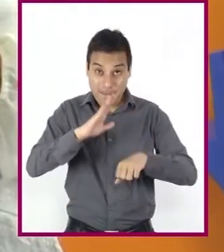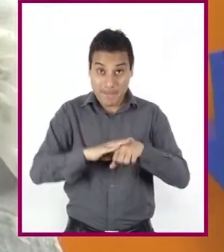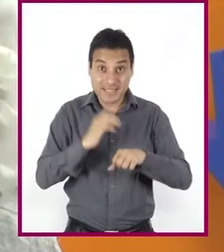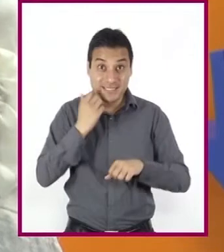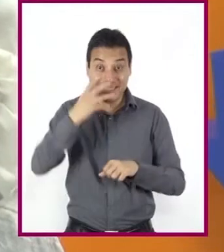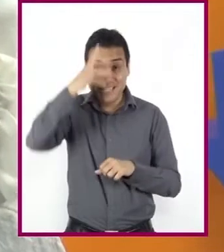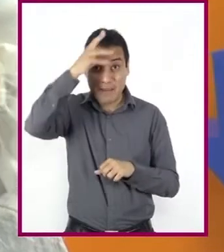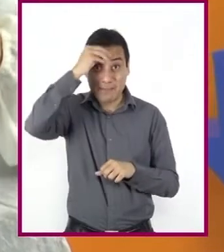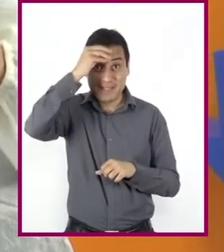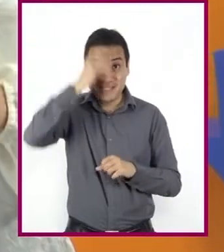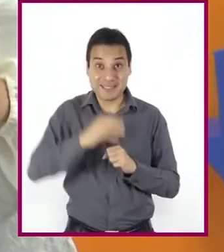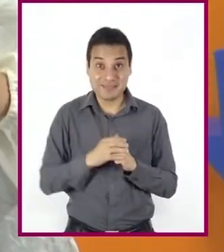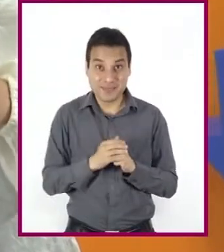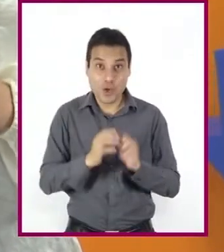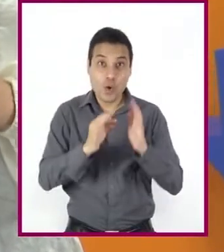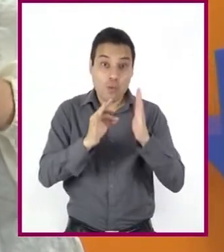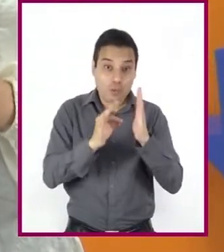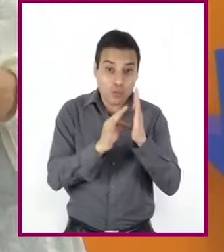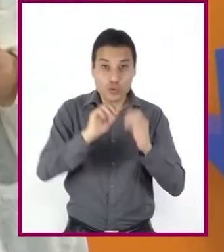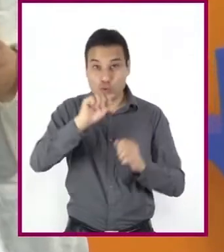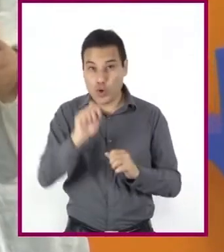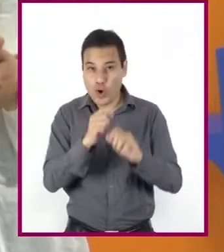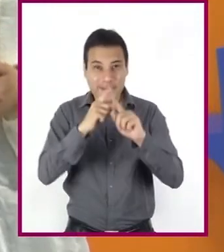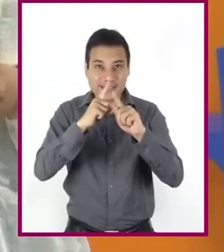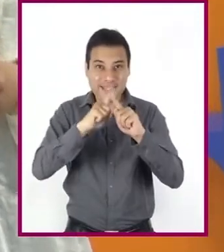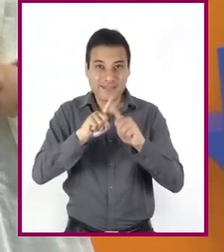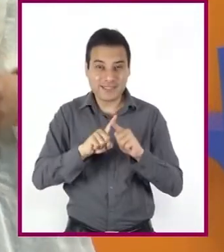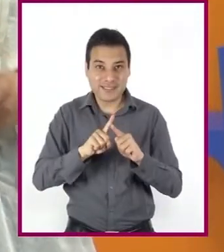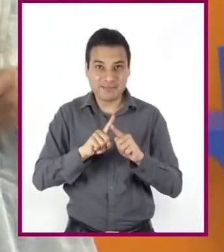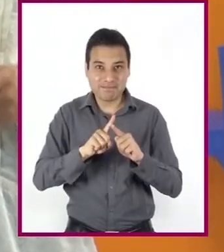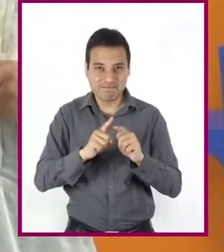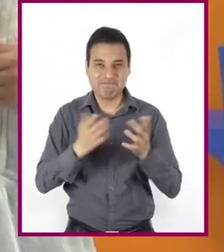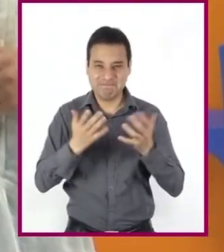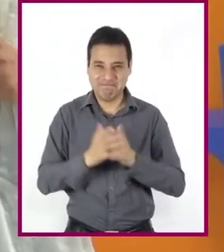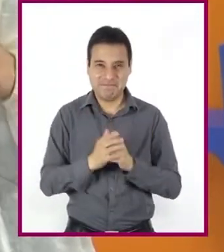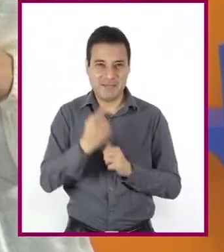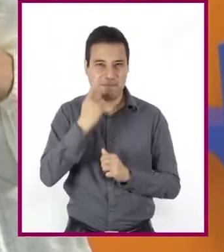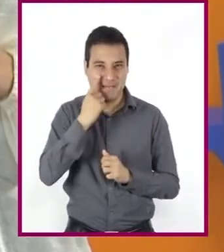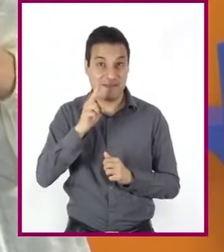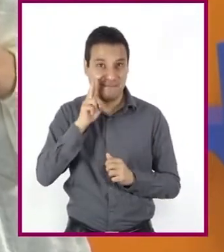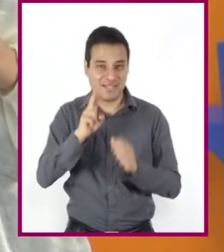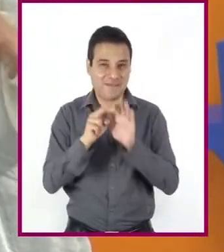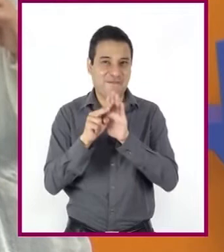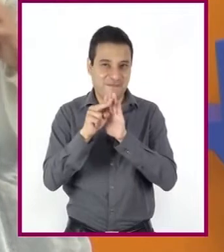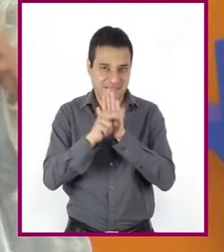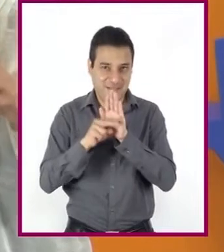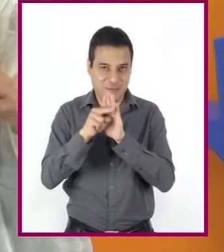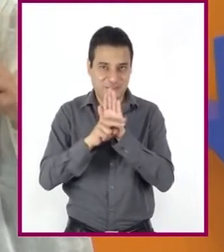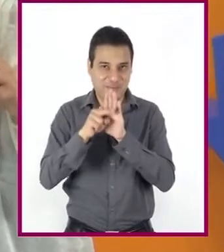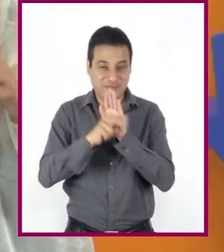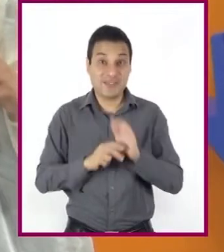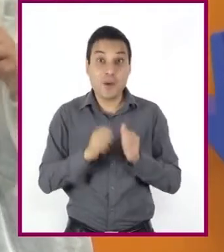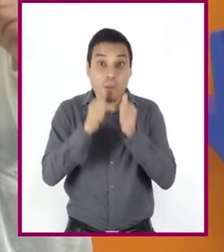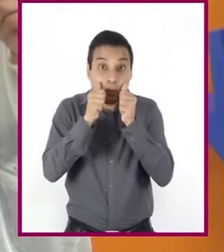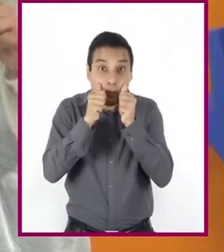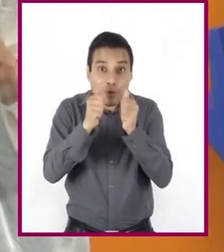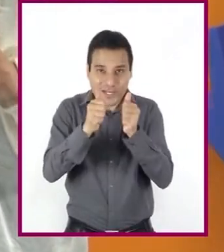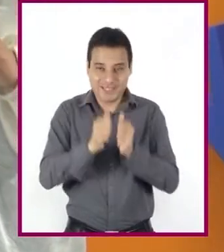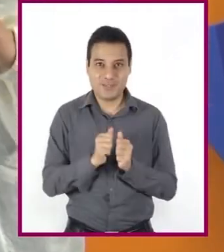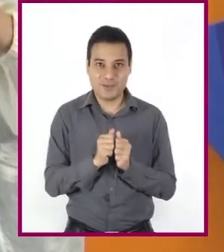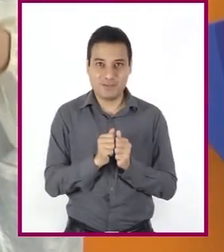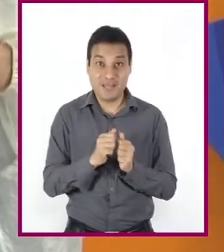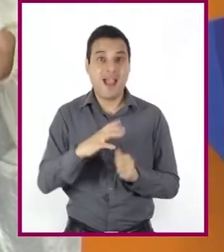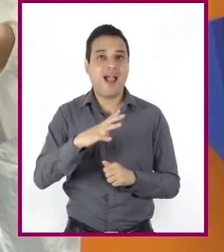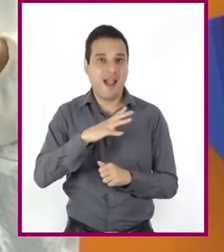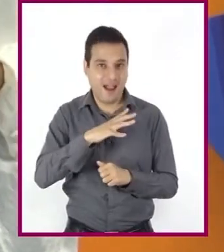de los signos de puntuación en los textos dramáticos, me gustaría que observaran el siguiente video. Pongan atención a los